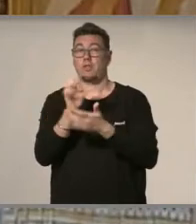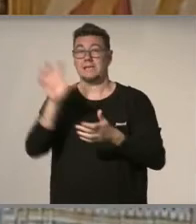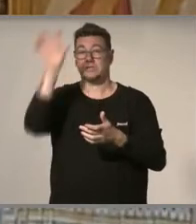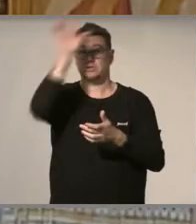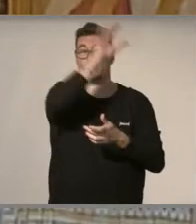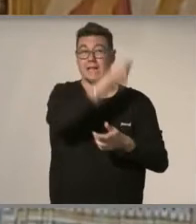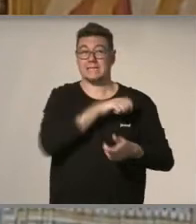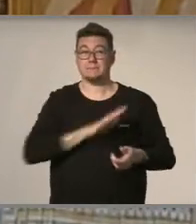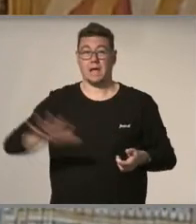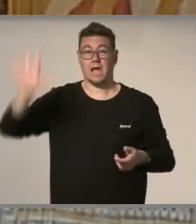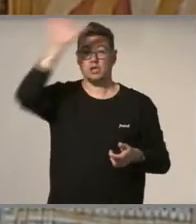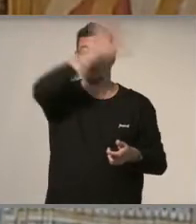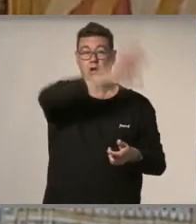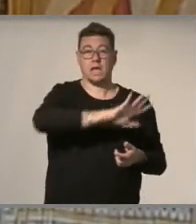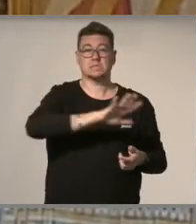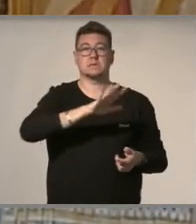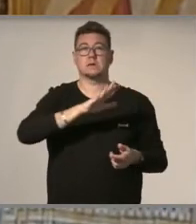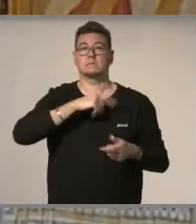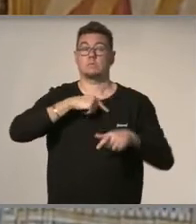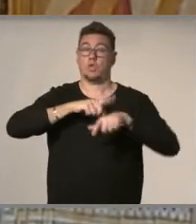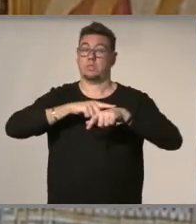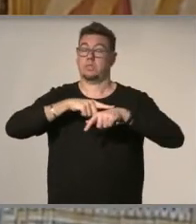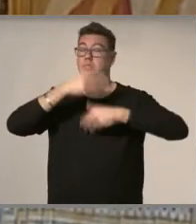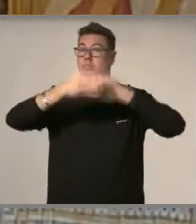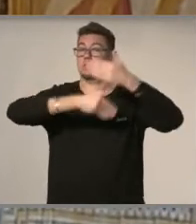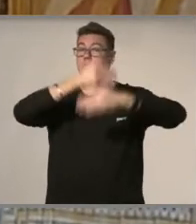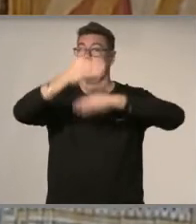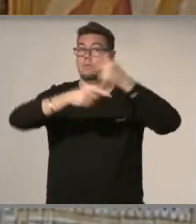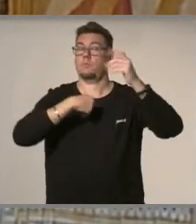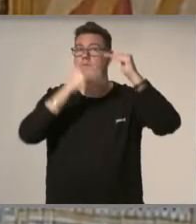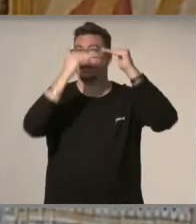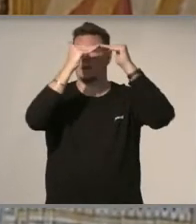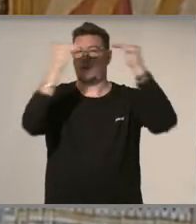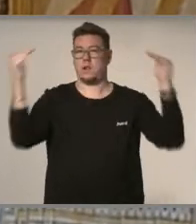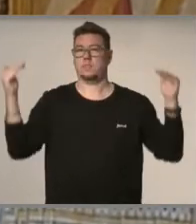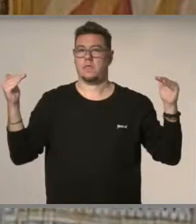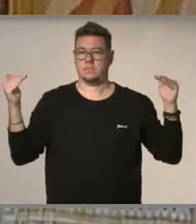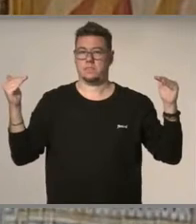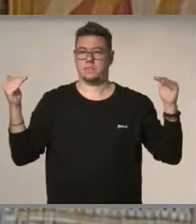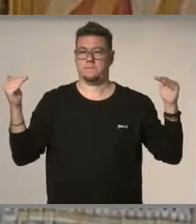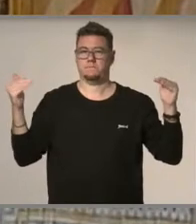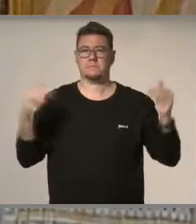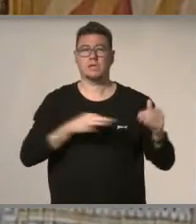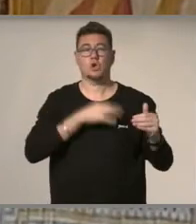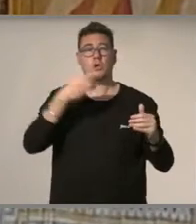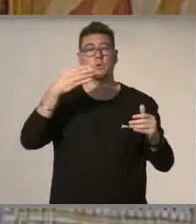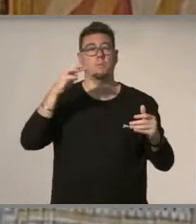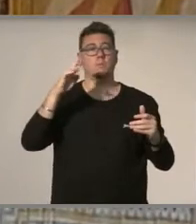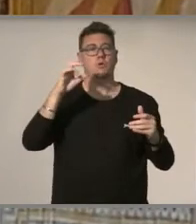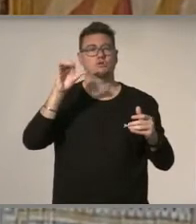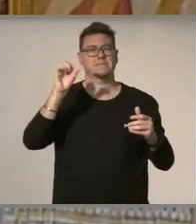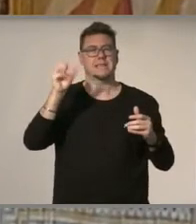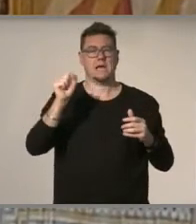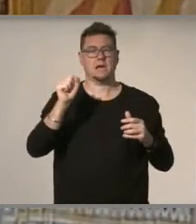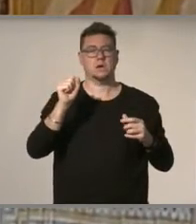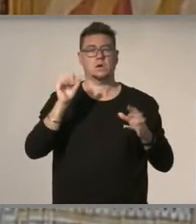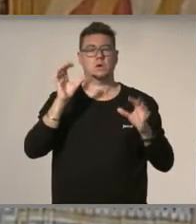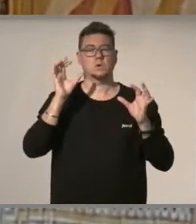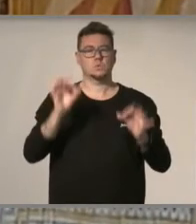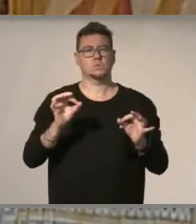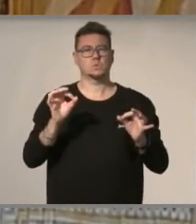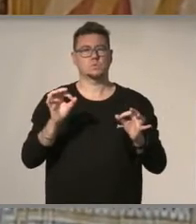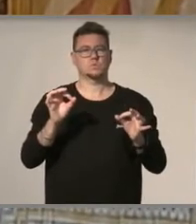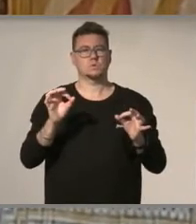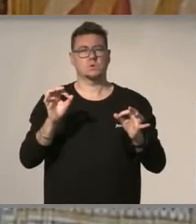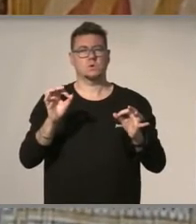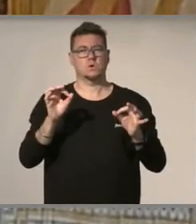poder estar, con el correr del tiempo, en pie de igualdad. Broseta escribió estas palabras poco después del 23 de